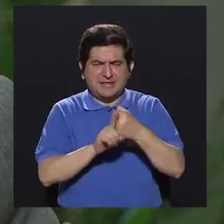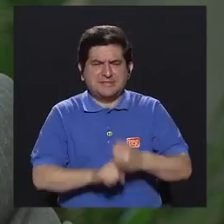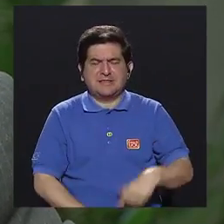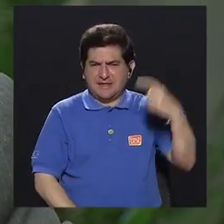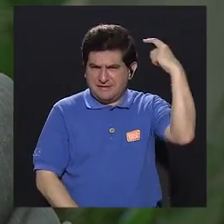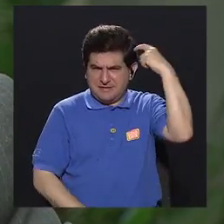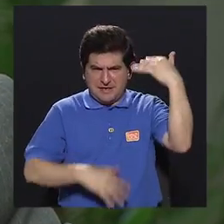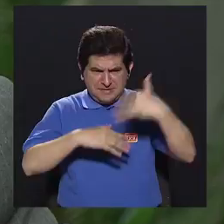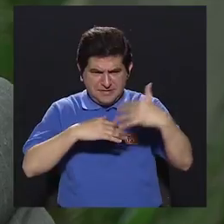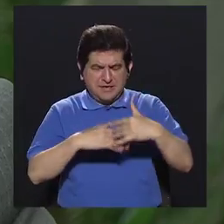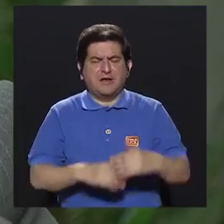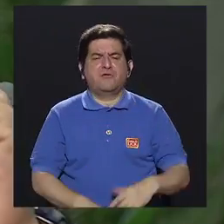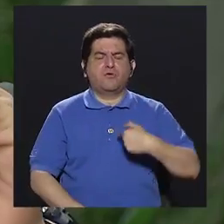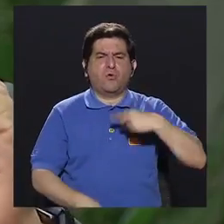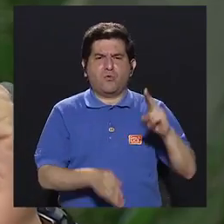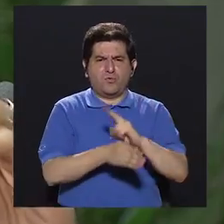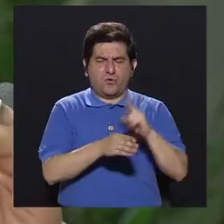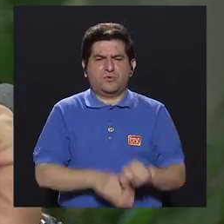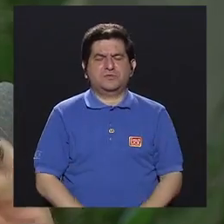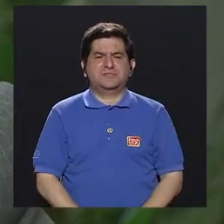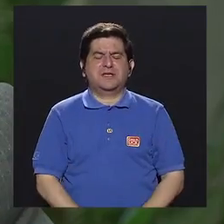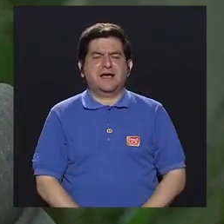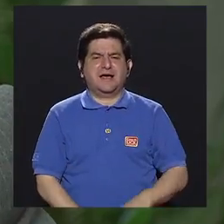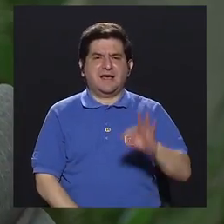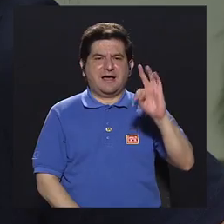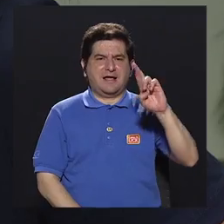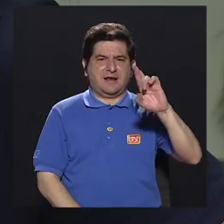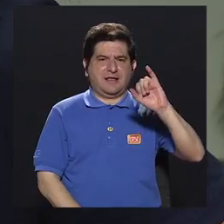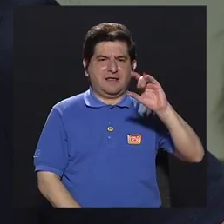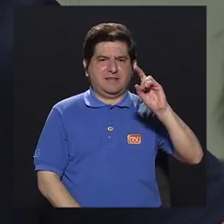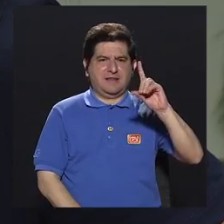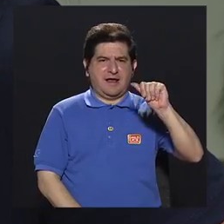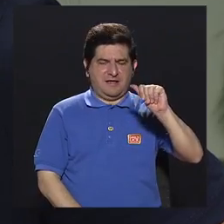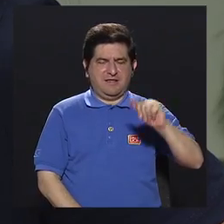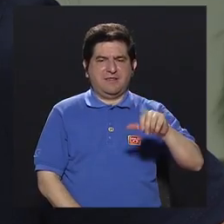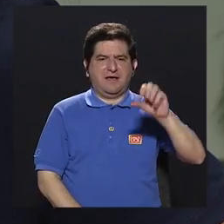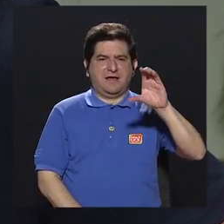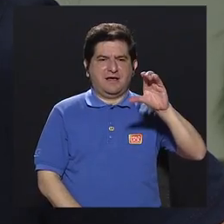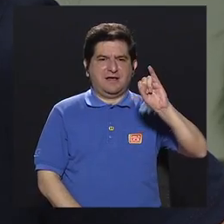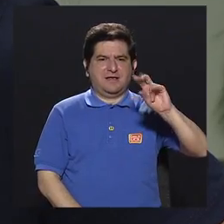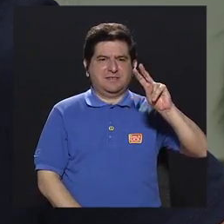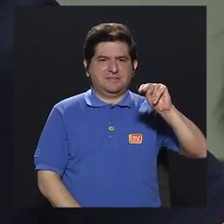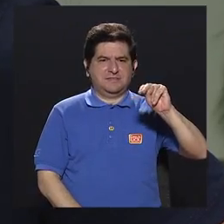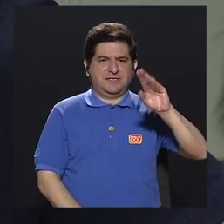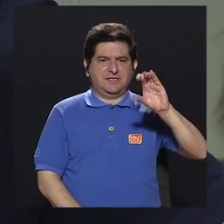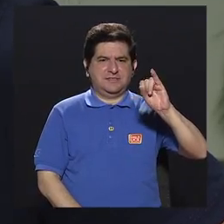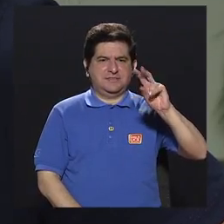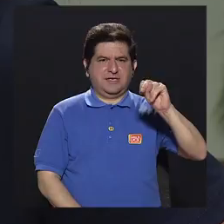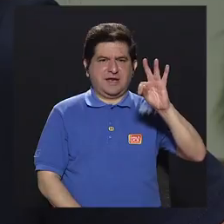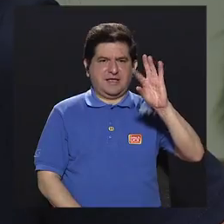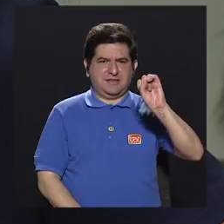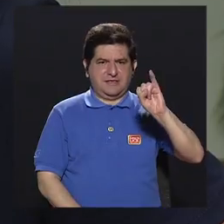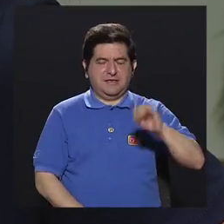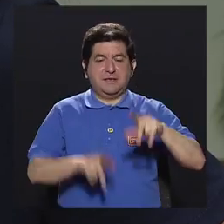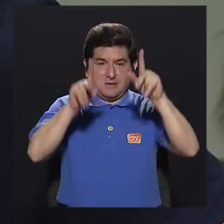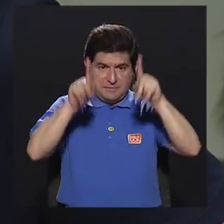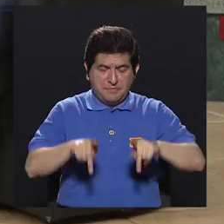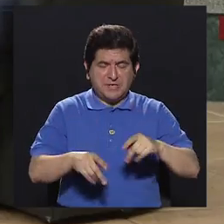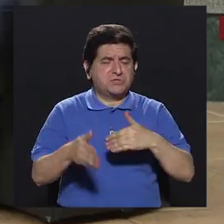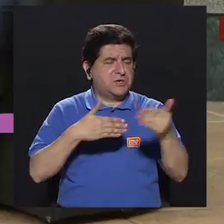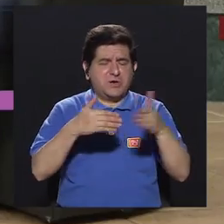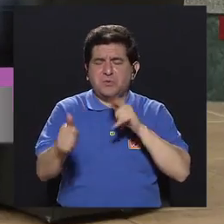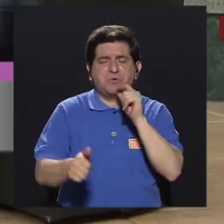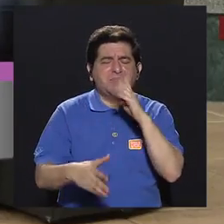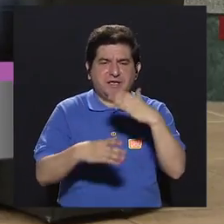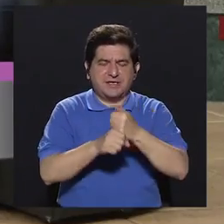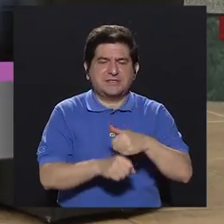cerebrovascular, uno puede utilizar algo que se llama la tríada de Cincinnati. Es una prueba sumamente sencilla que cualquier persona lo puede hacer,